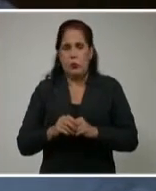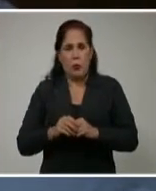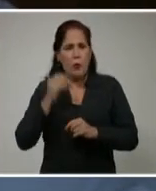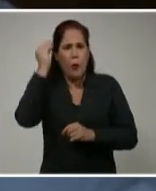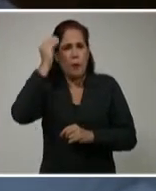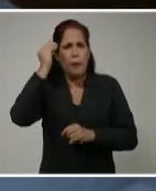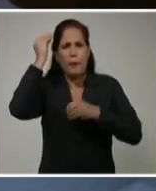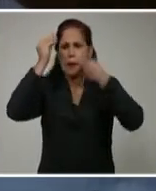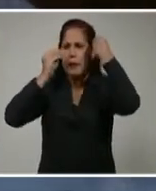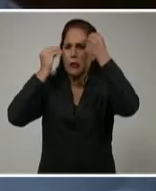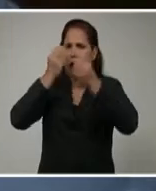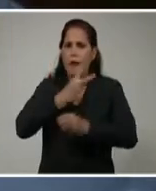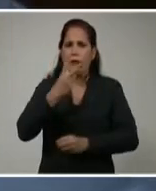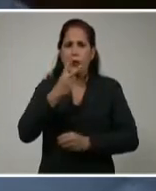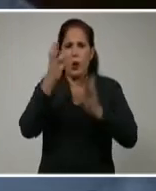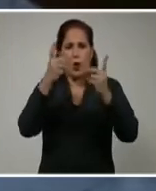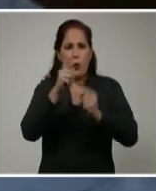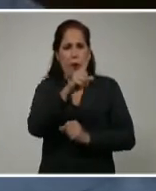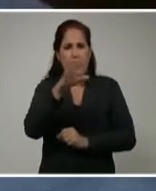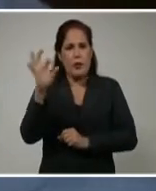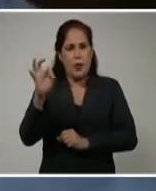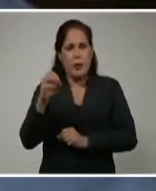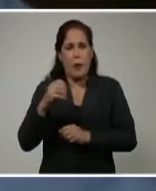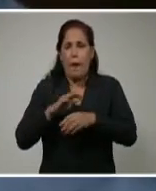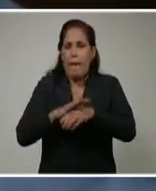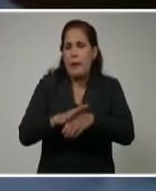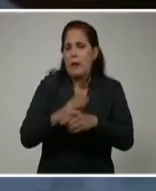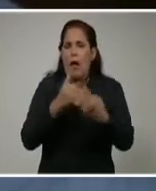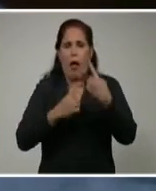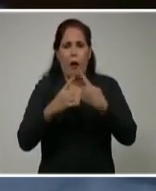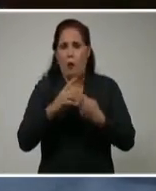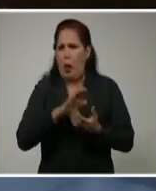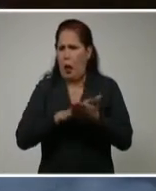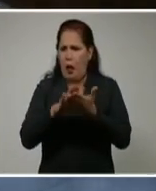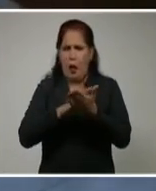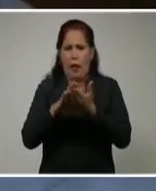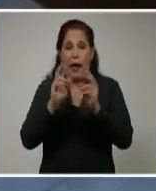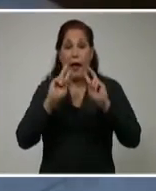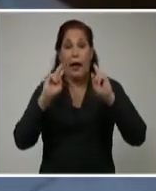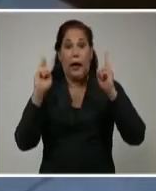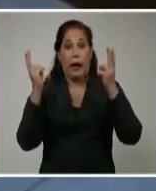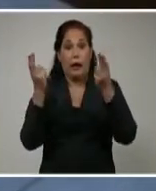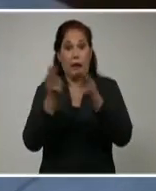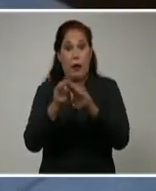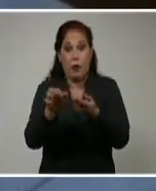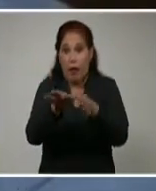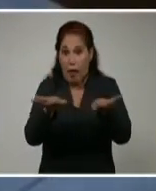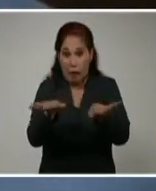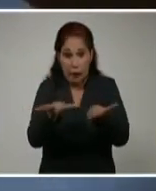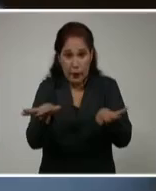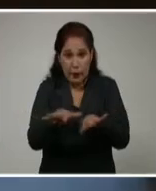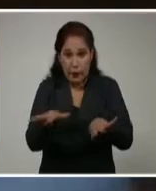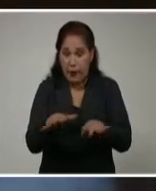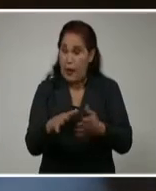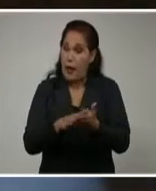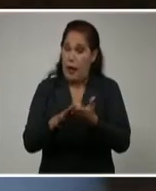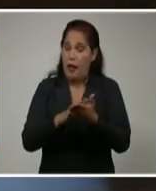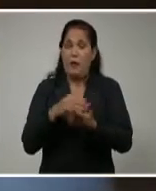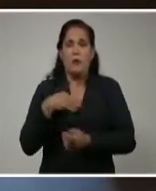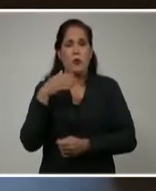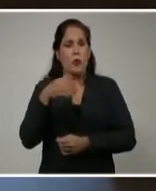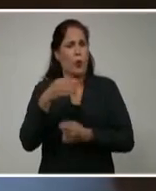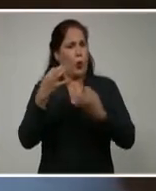en ningún momento la victoria 100, nunca me siento presionado y mucho menos ahora como están los estadios, que no hay nadie en el estadio, ¿no?